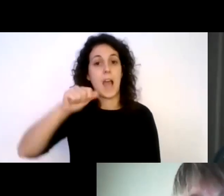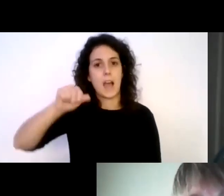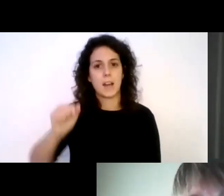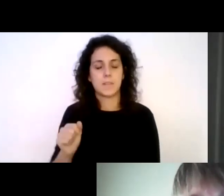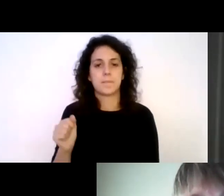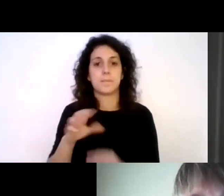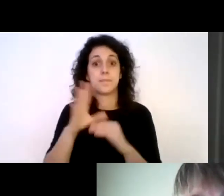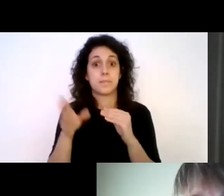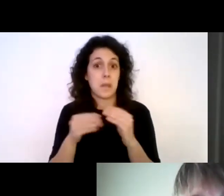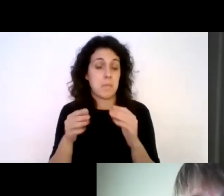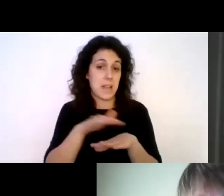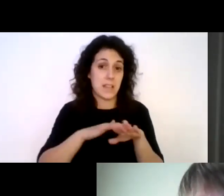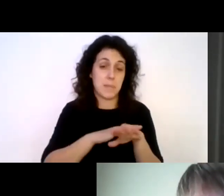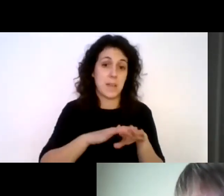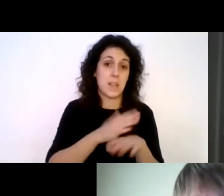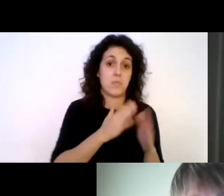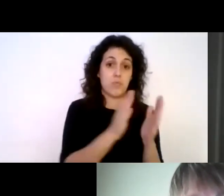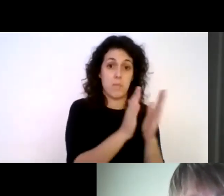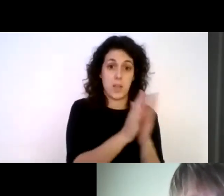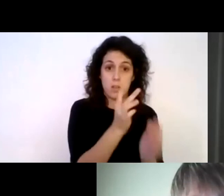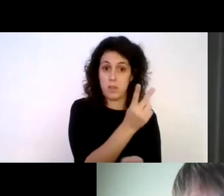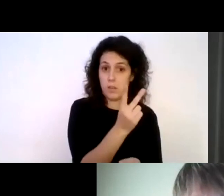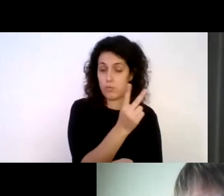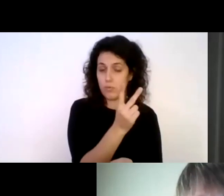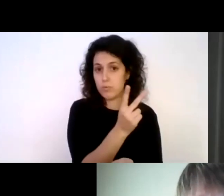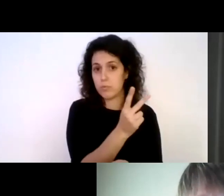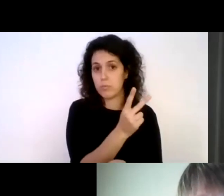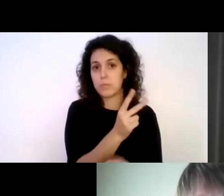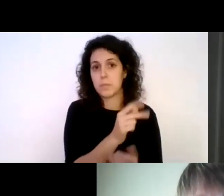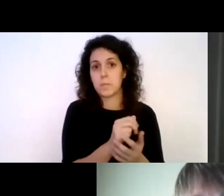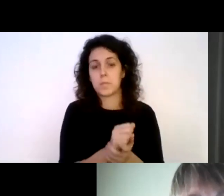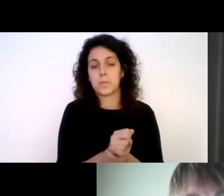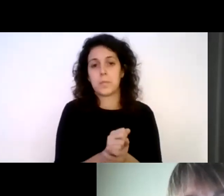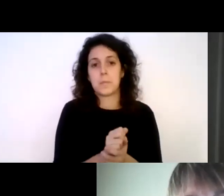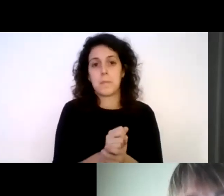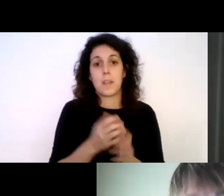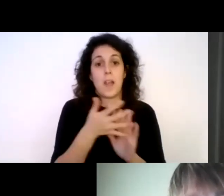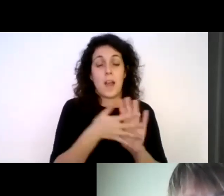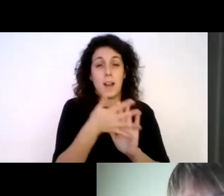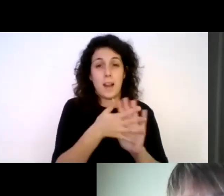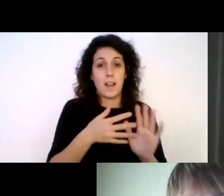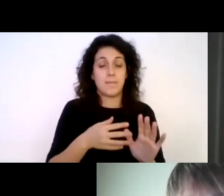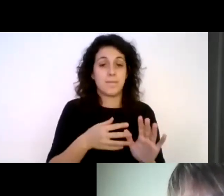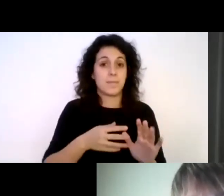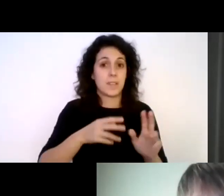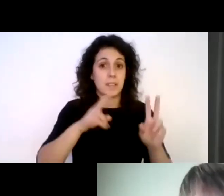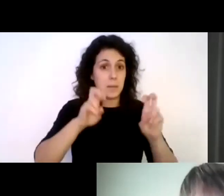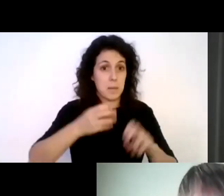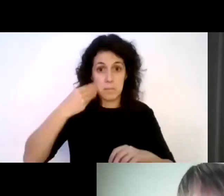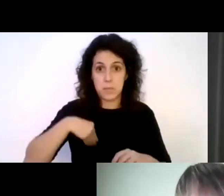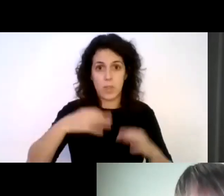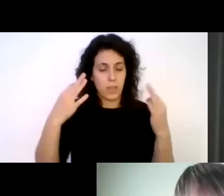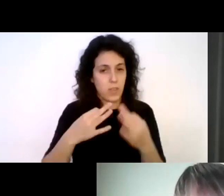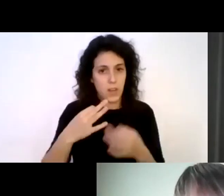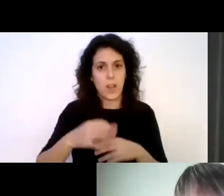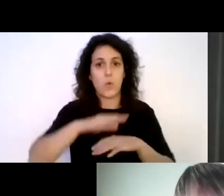que ha dicho Luis y lo que ha dicho Monse, así es como debería de ser. Y como digo nuevamente, o